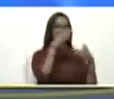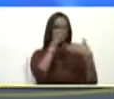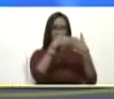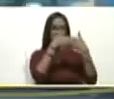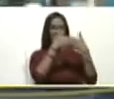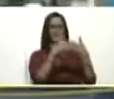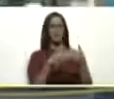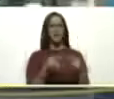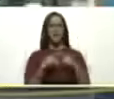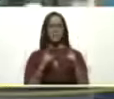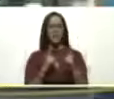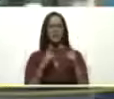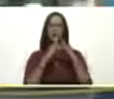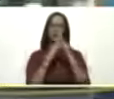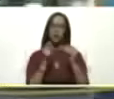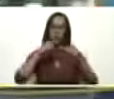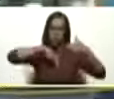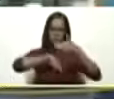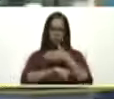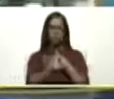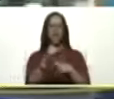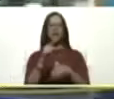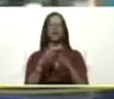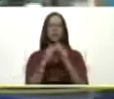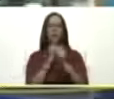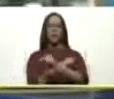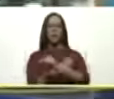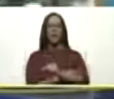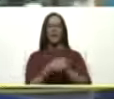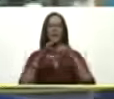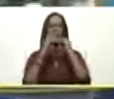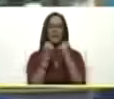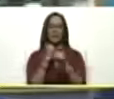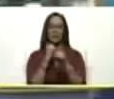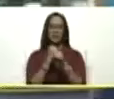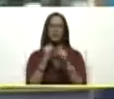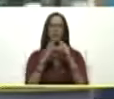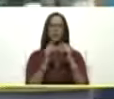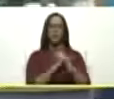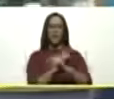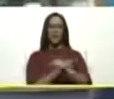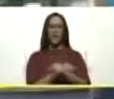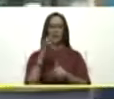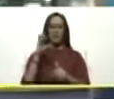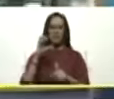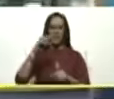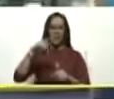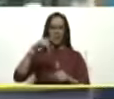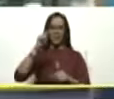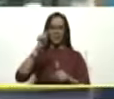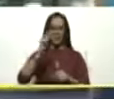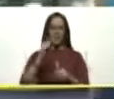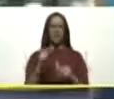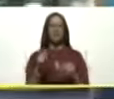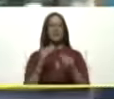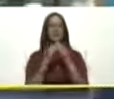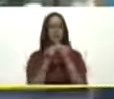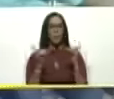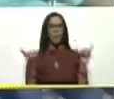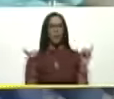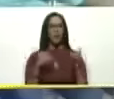ventana. Pero todo el poder a la clase obrera, todo el poder a los CPT. CPT